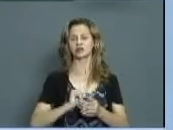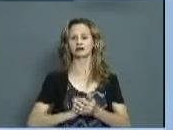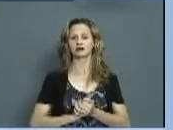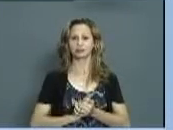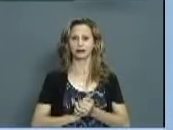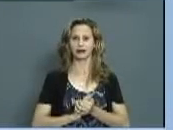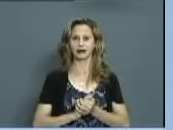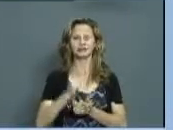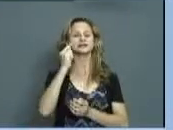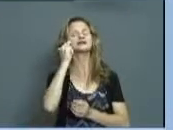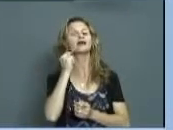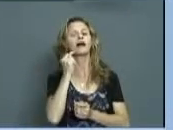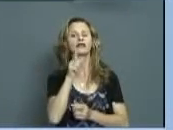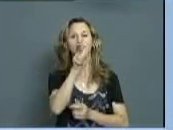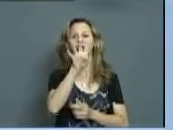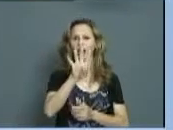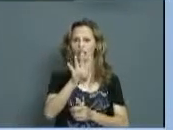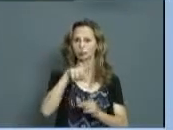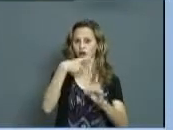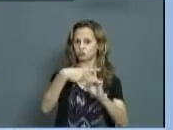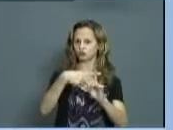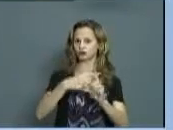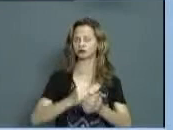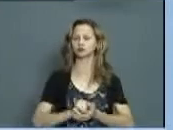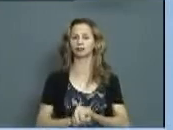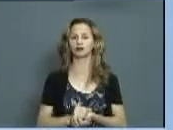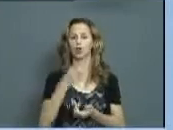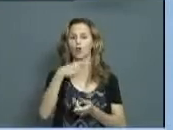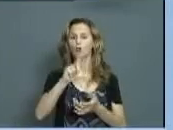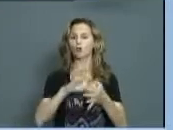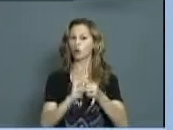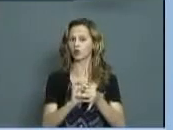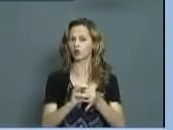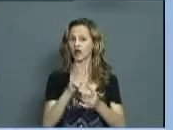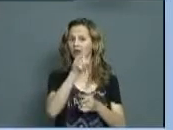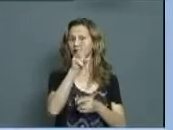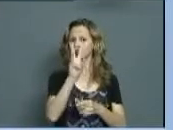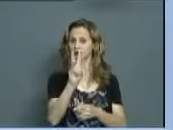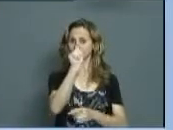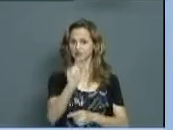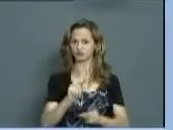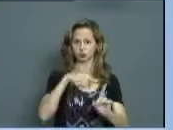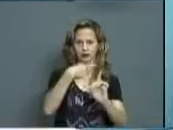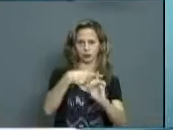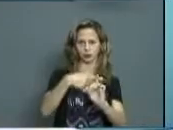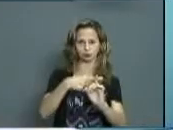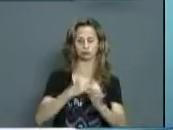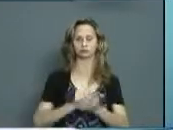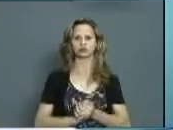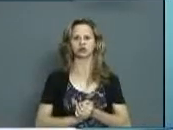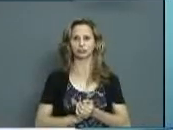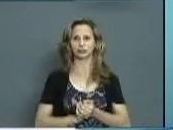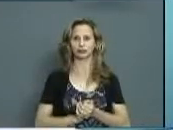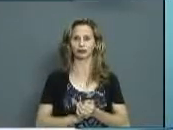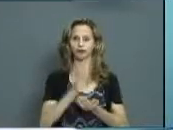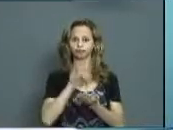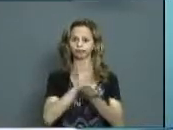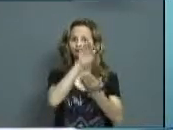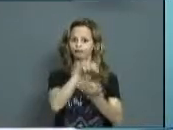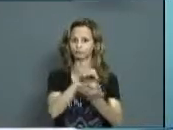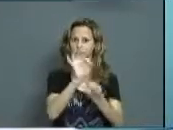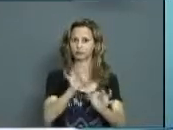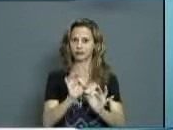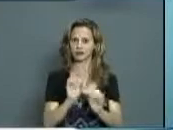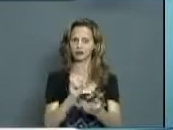Andrés con 14 positivos. Área de salud Julio Graves de Peralta, 13 diagnosticados. Área de salud Alex Urquiola, 10 pacientes. Y